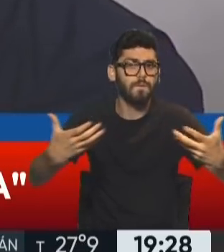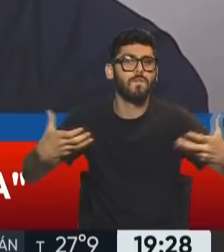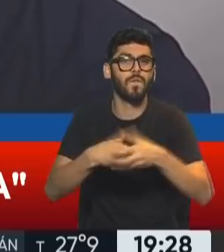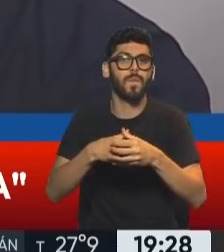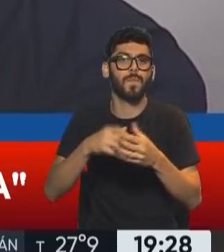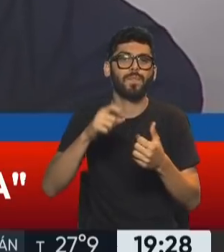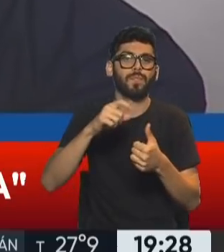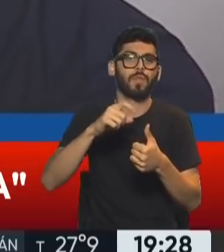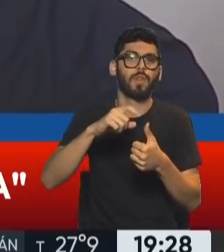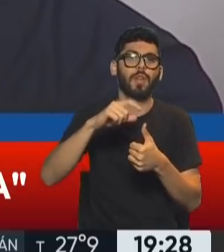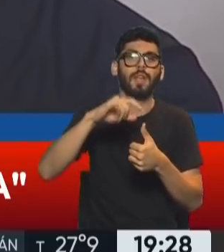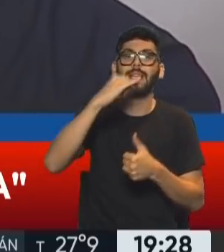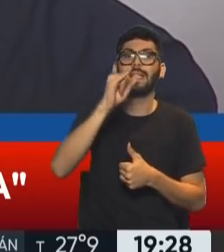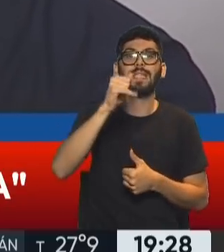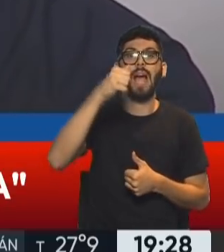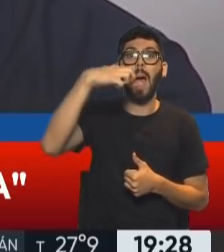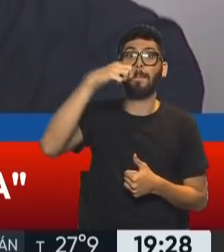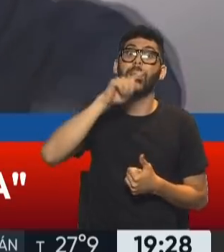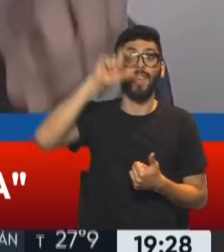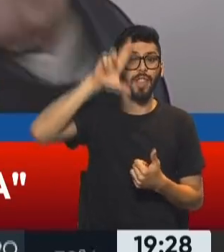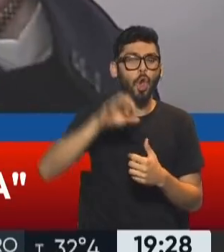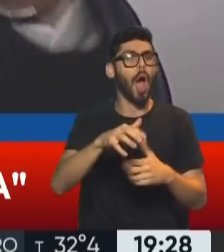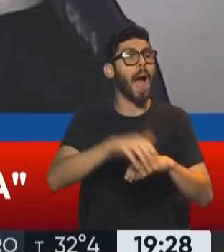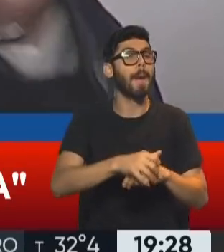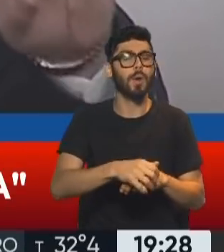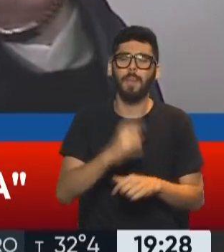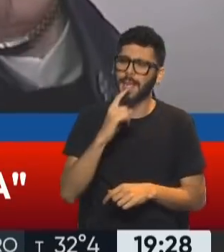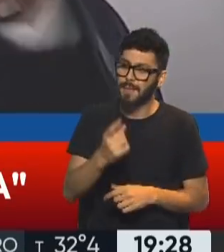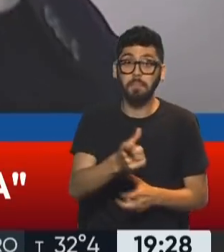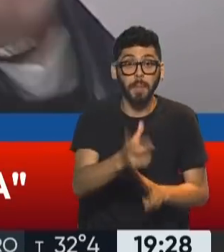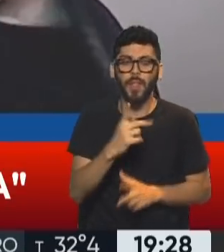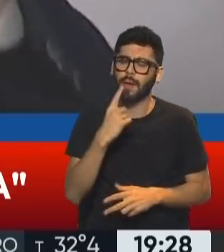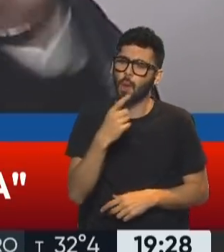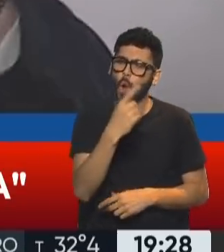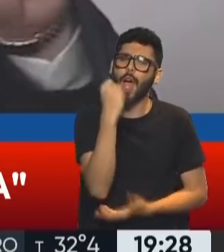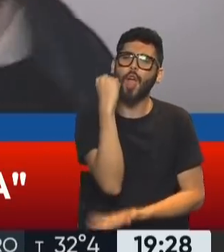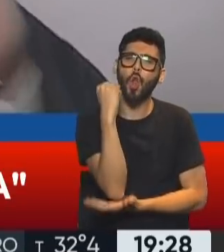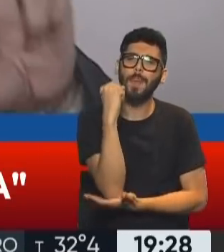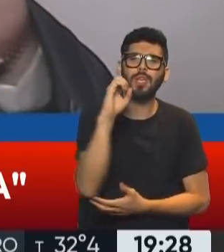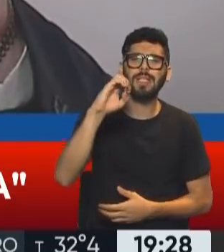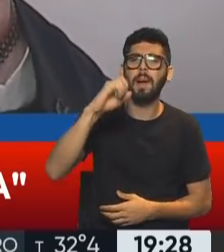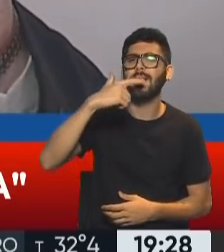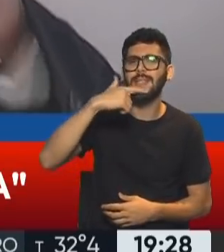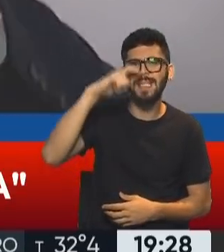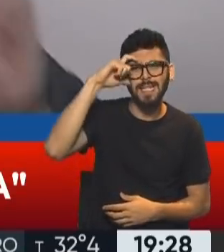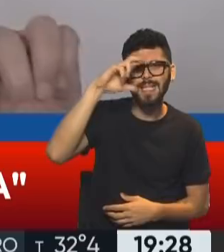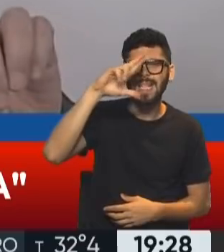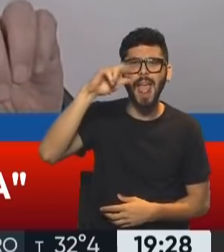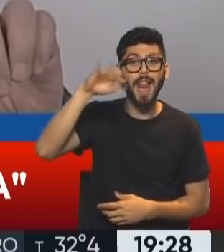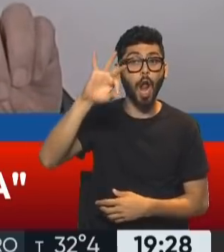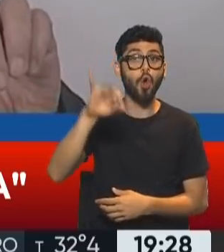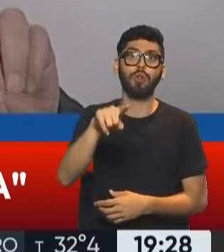José Luis Rodríguez Zapatero, uno de esos amigos, me dijo, deberías comunicarte con un economista que se llama Alfredo Serrano, que es muy